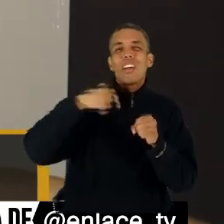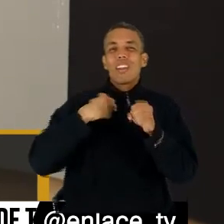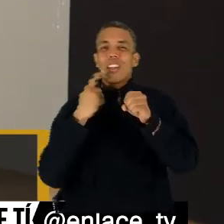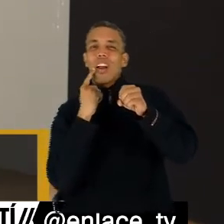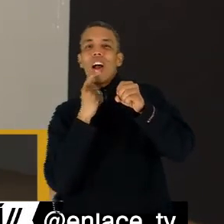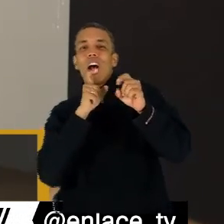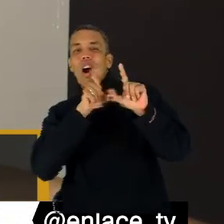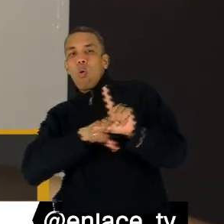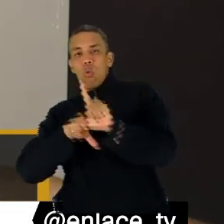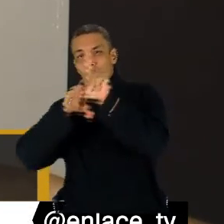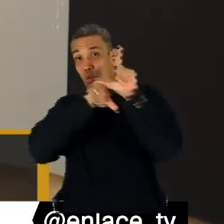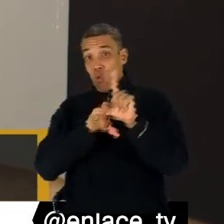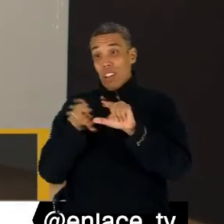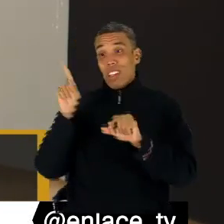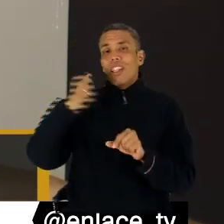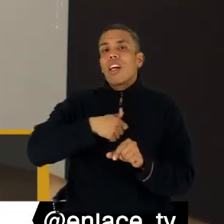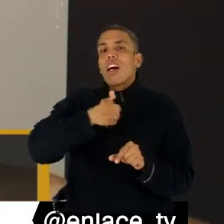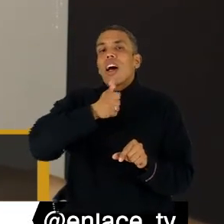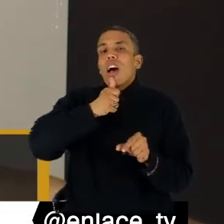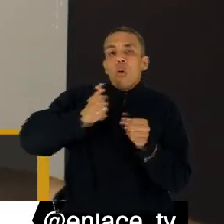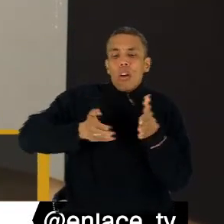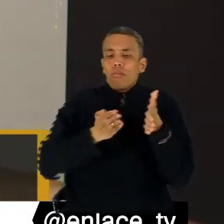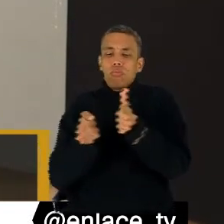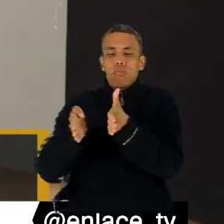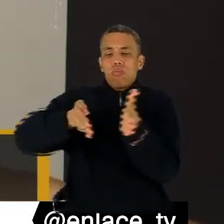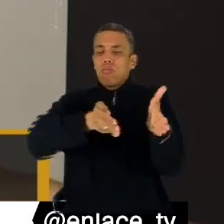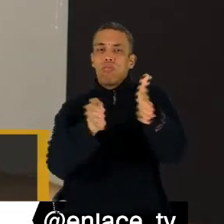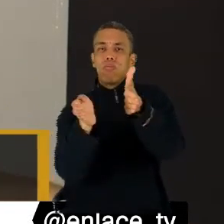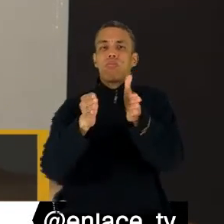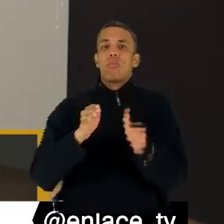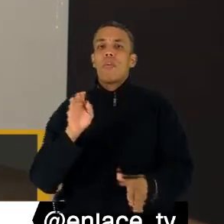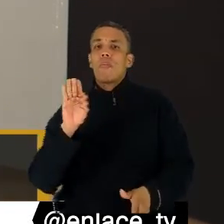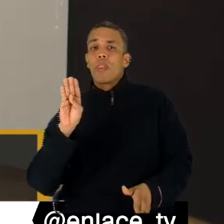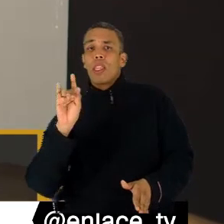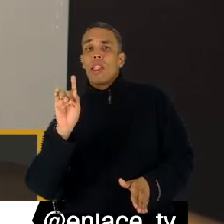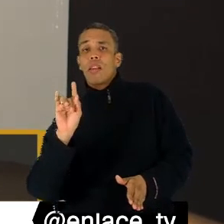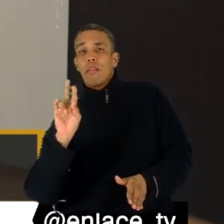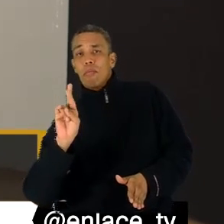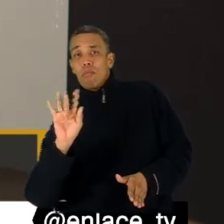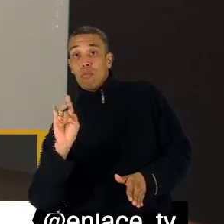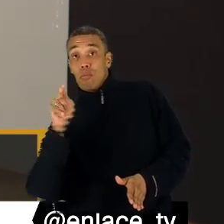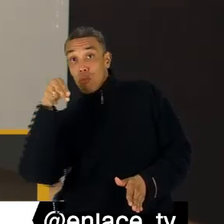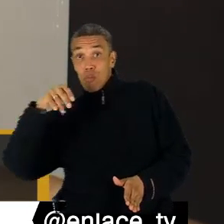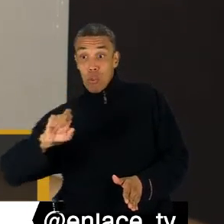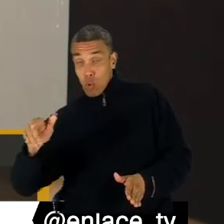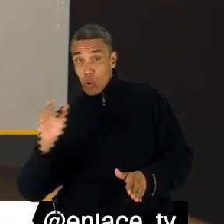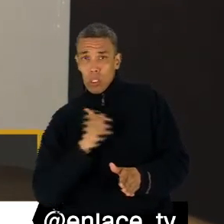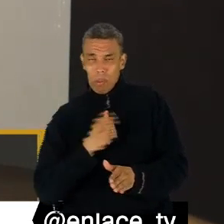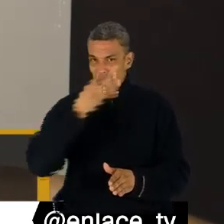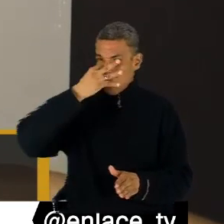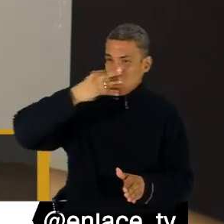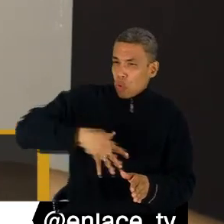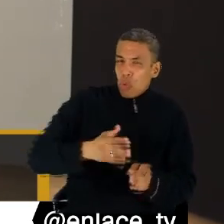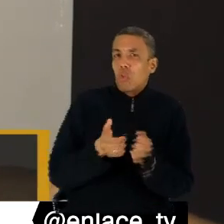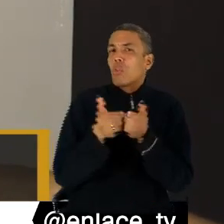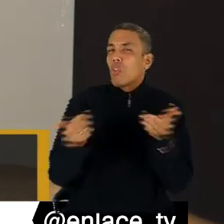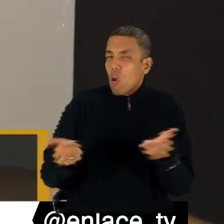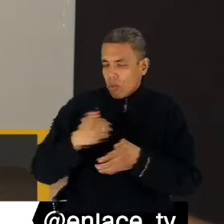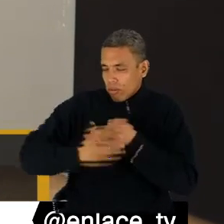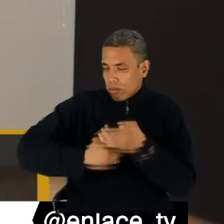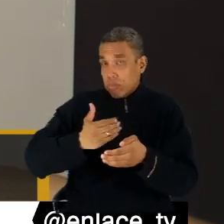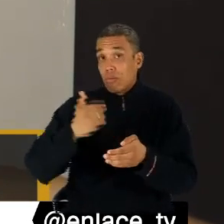en la situación del río Bruno. Viene el senador Jorge Enrique Robledo y viene un importante y selecto grupo de panelistas, representantes